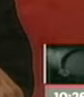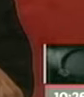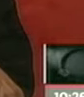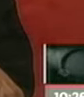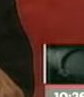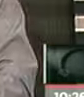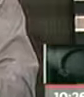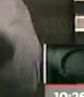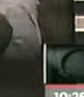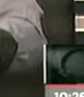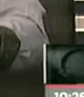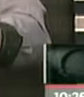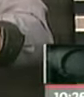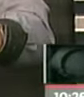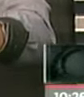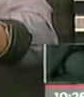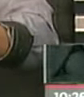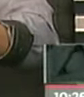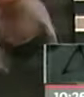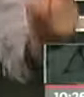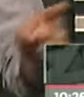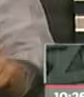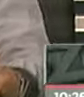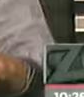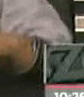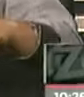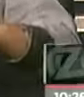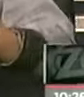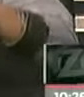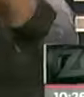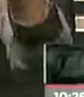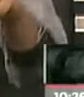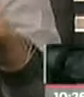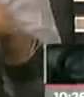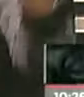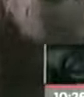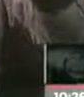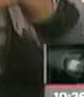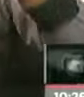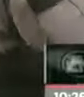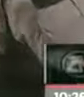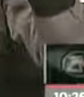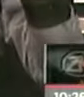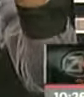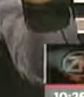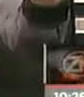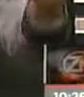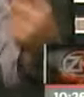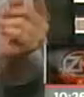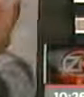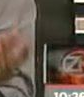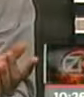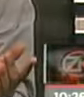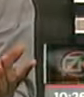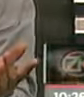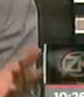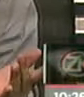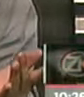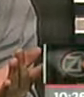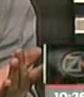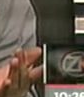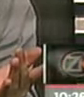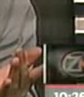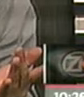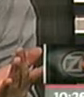cual. Y el señor Guaidó dice que, bueno, que esto no es socialismo, que socialismo lo que ellos quieren hacer es justicia social.